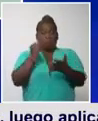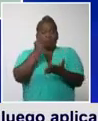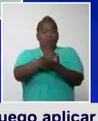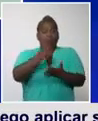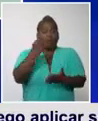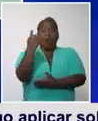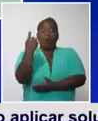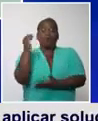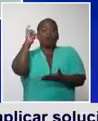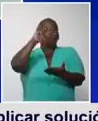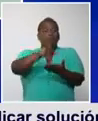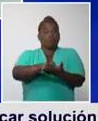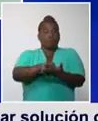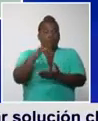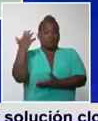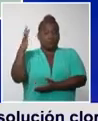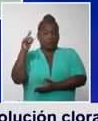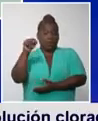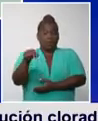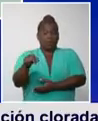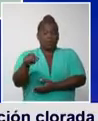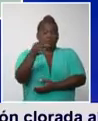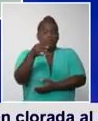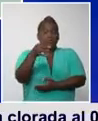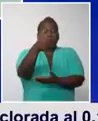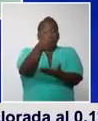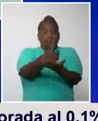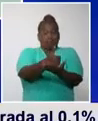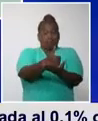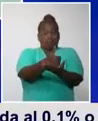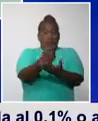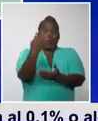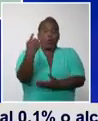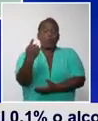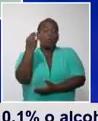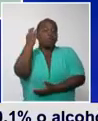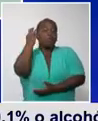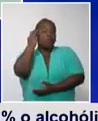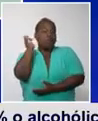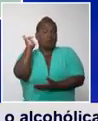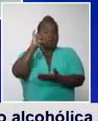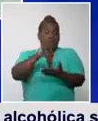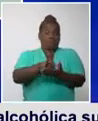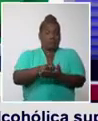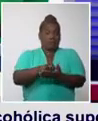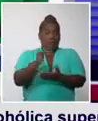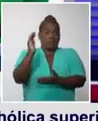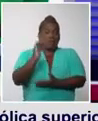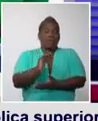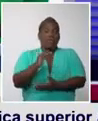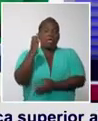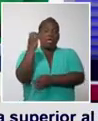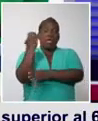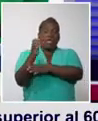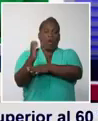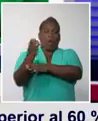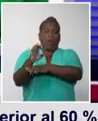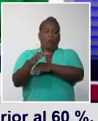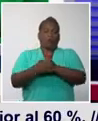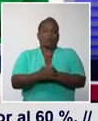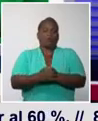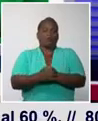importado del municipio Cabecera, una viajera cubana procedente de Ecuador. En resumen,